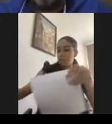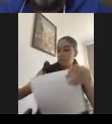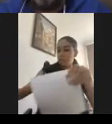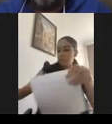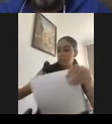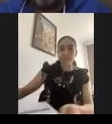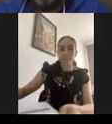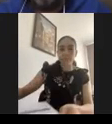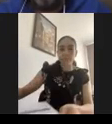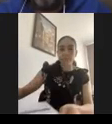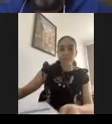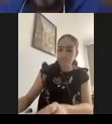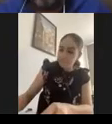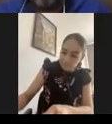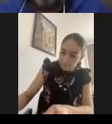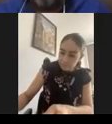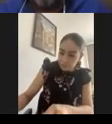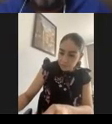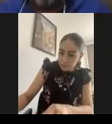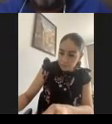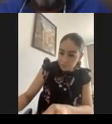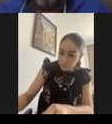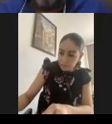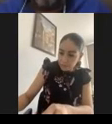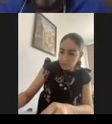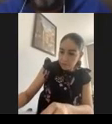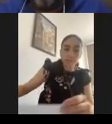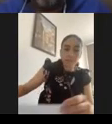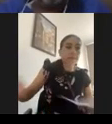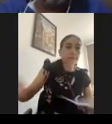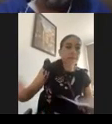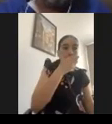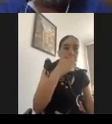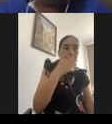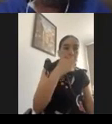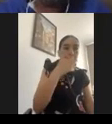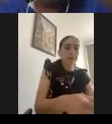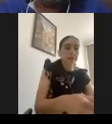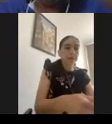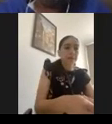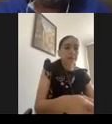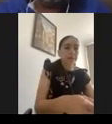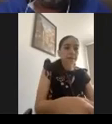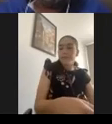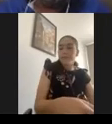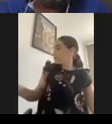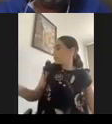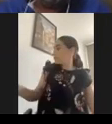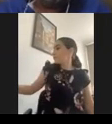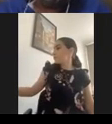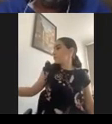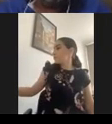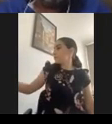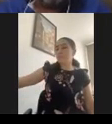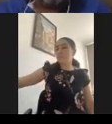tenemos que empezar a dar pauta de ciertas cosas para ir moldeando esa movilidad que tanto aspiramos tener